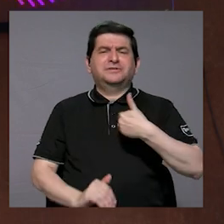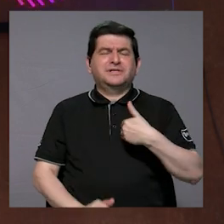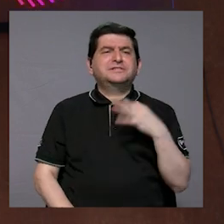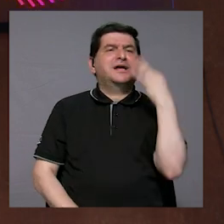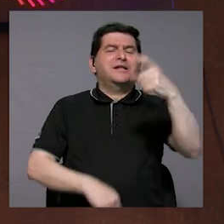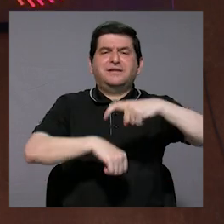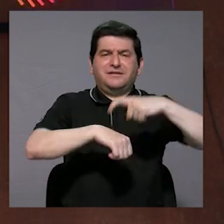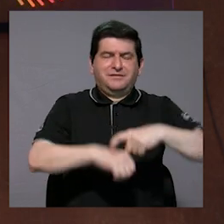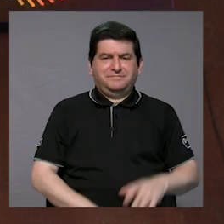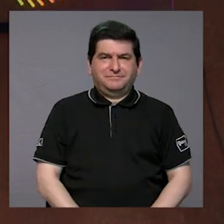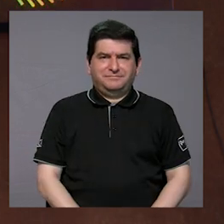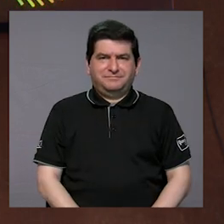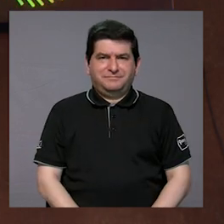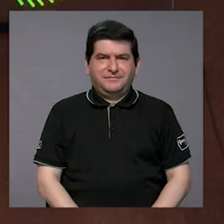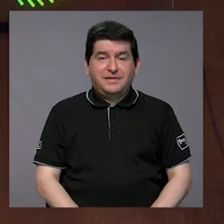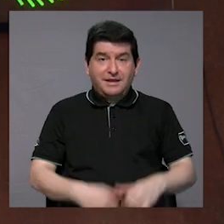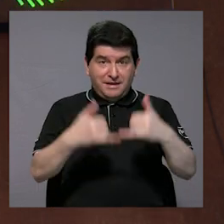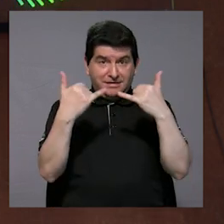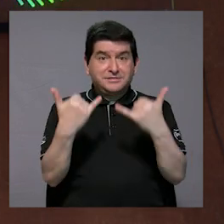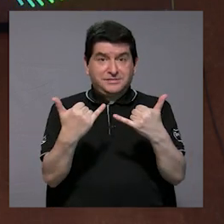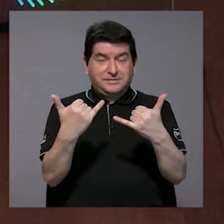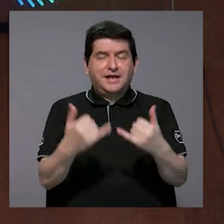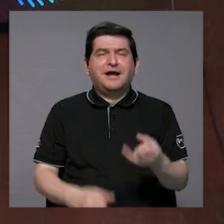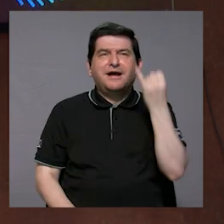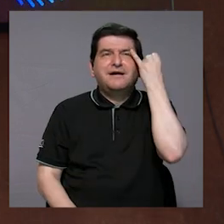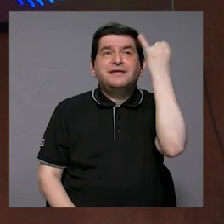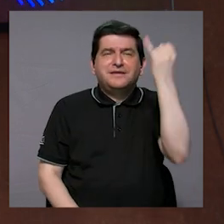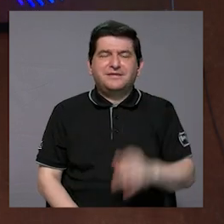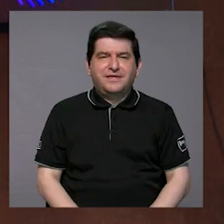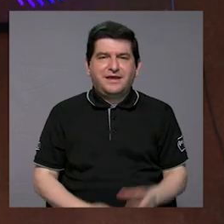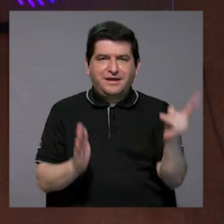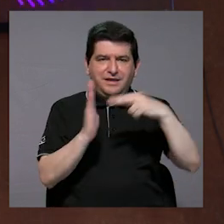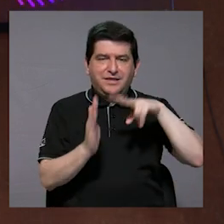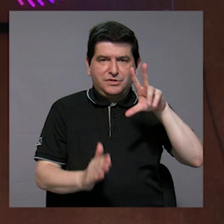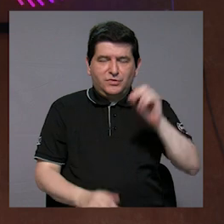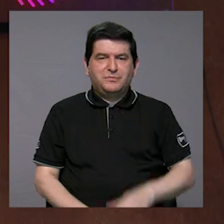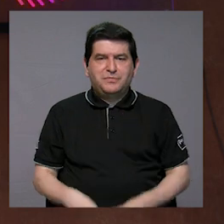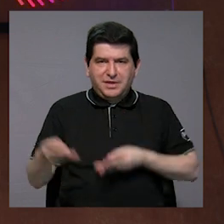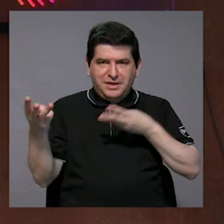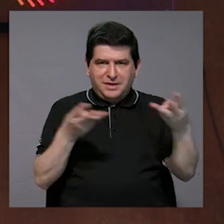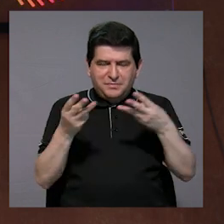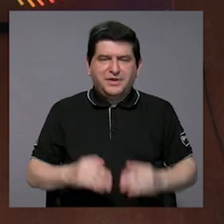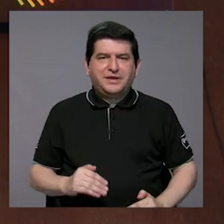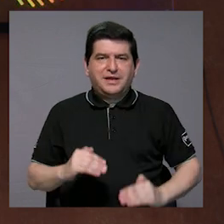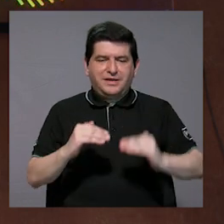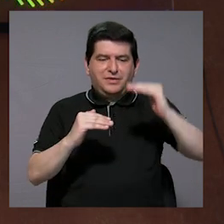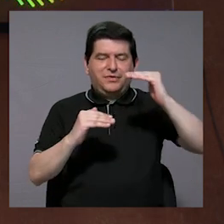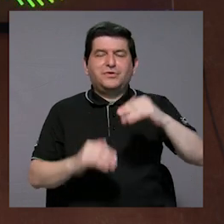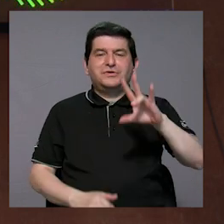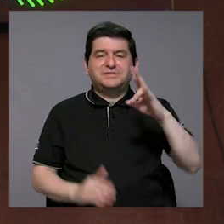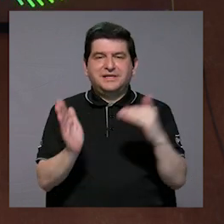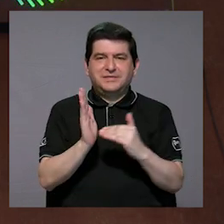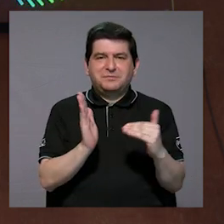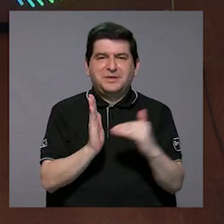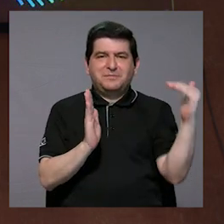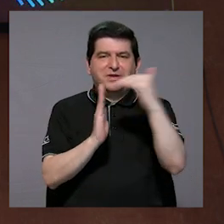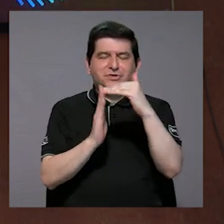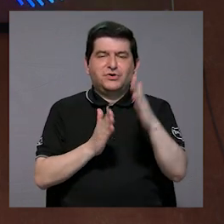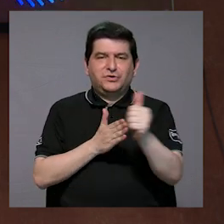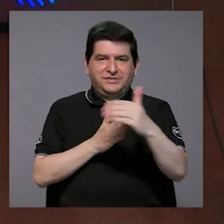¿verdad?, todo el potencial que tiene a largo plazo, incluso se ha pronosticado que para 2030 ese mercado va a alcanzar